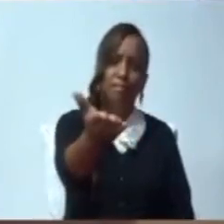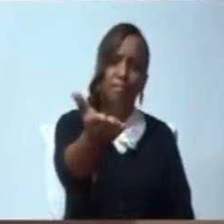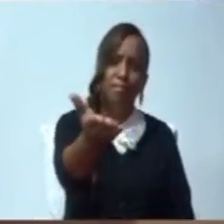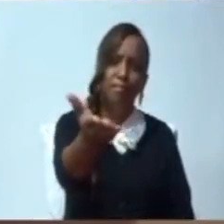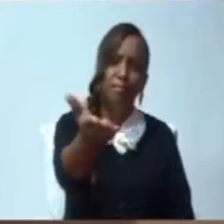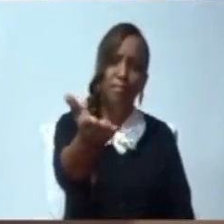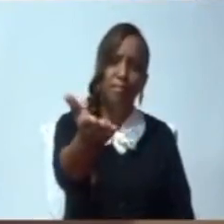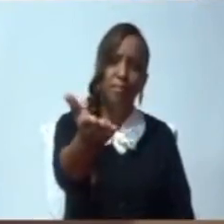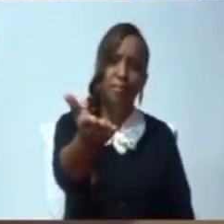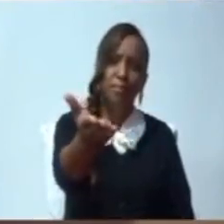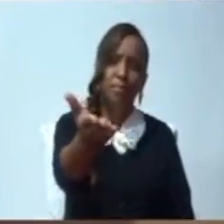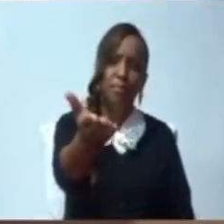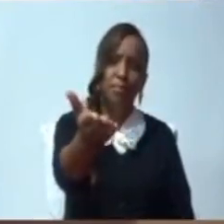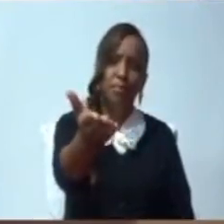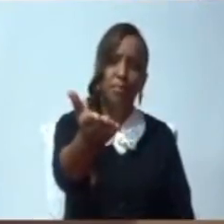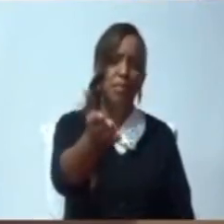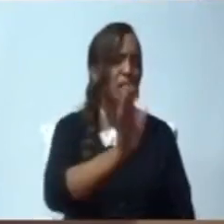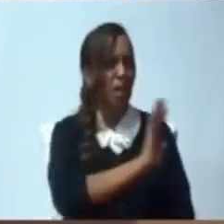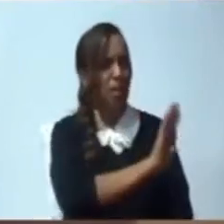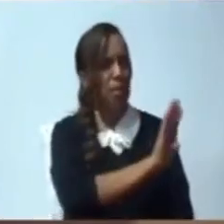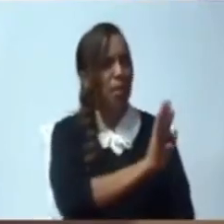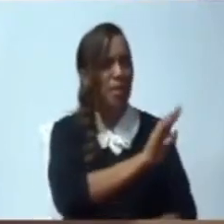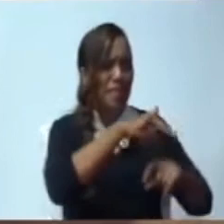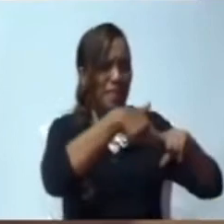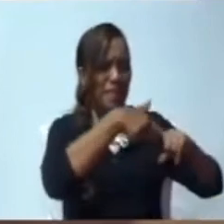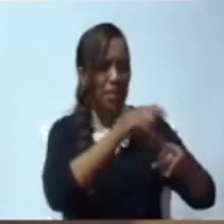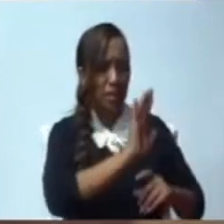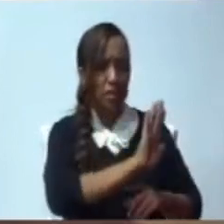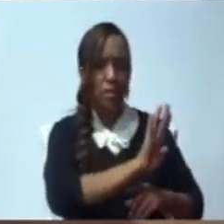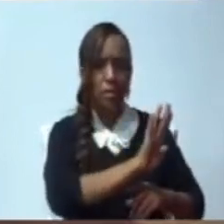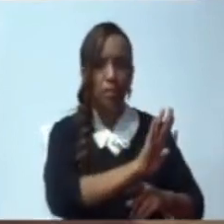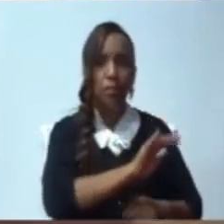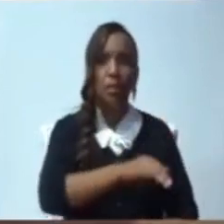cada vez que nos vamos... Un momentito, profe.